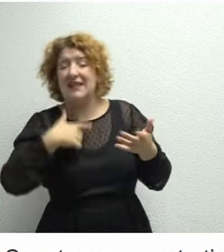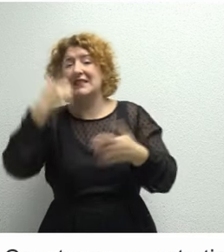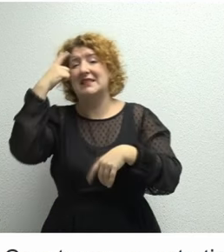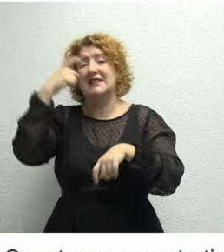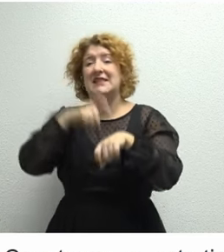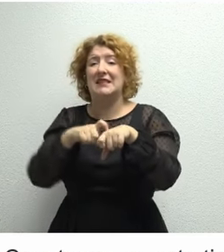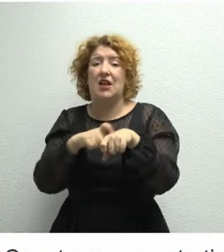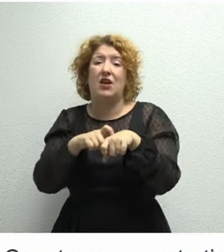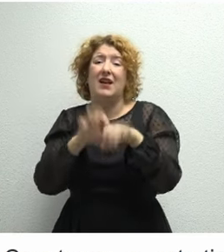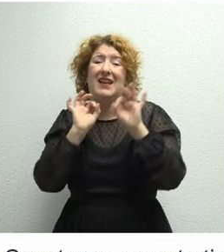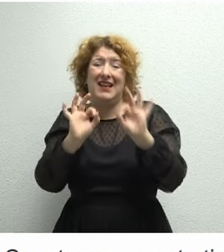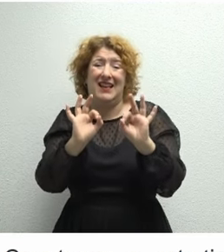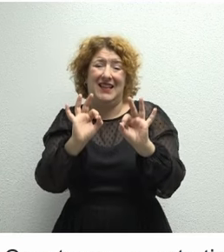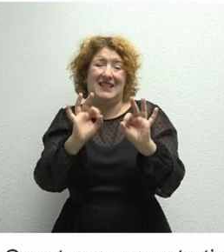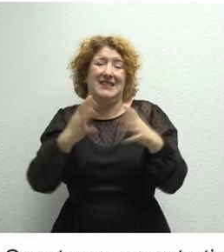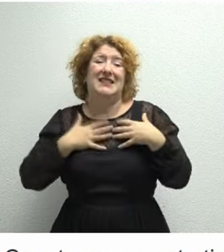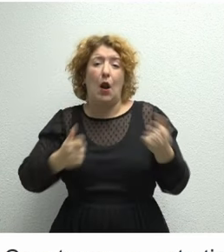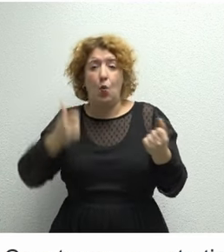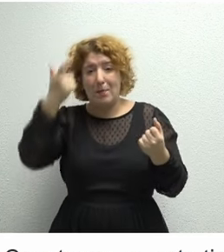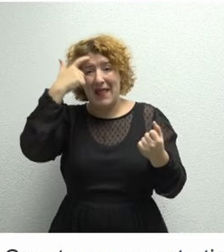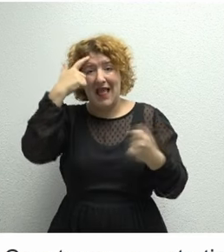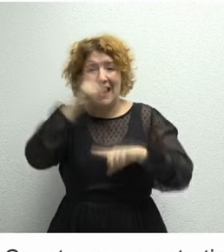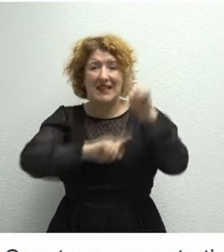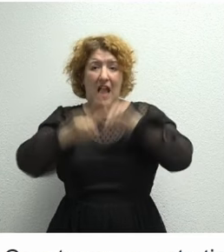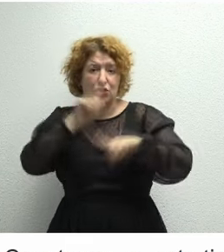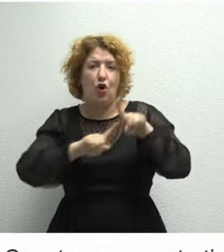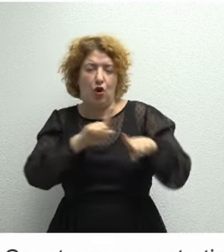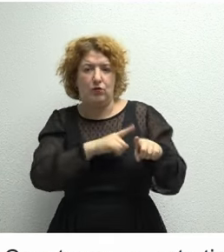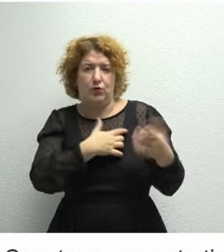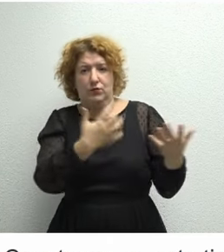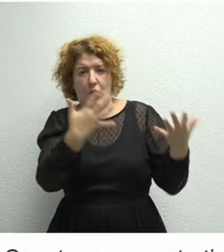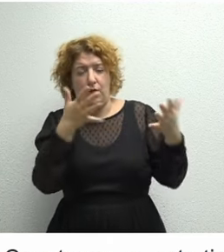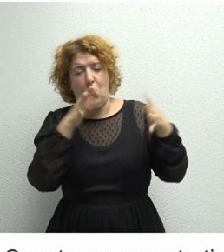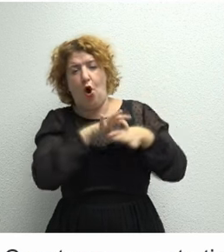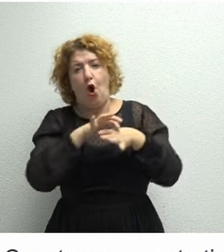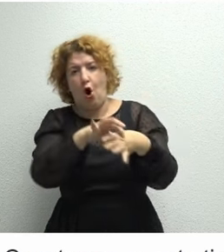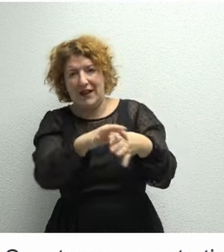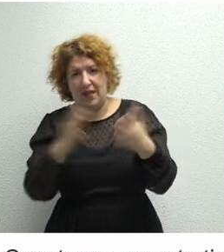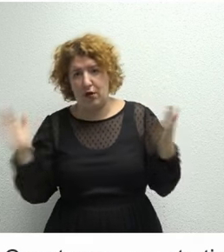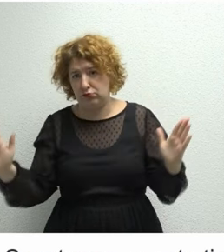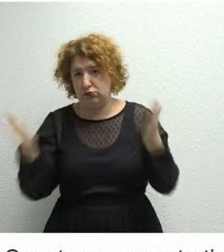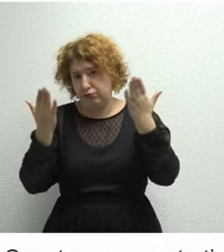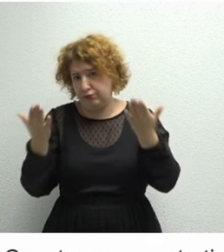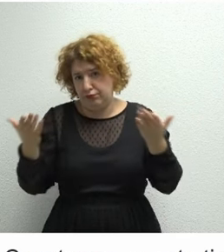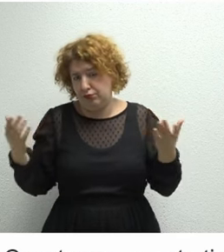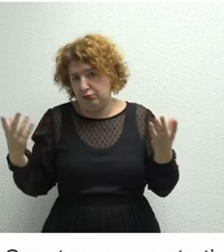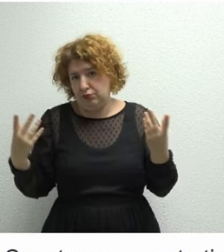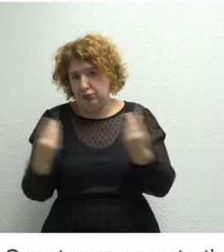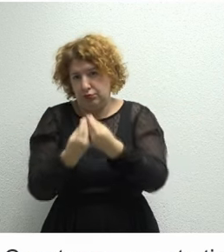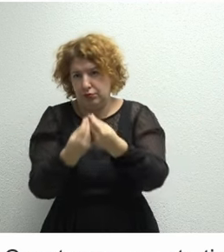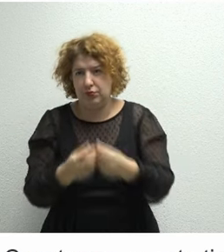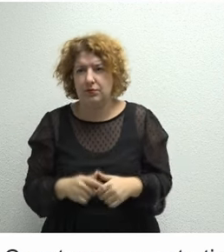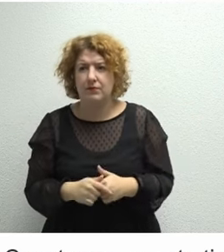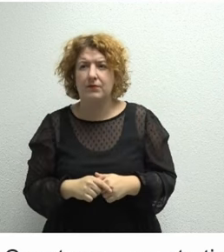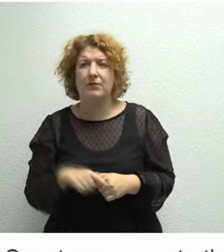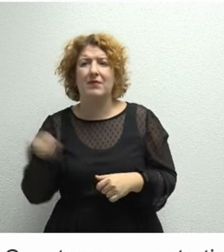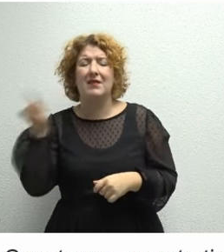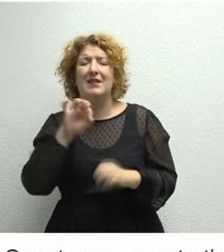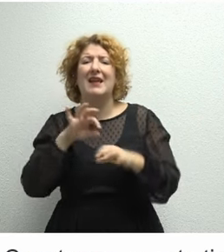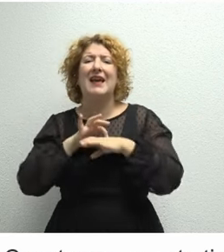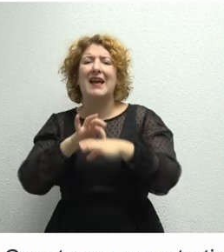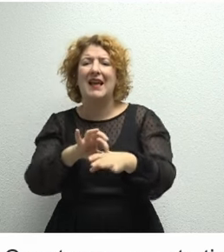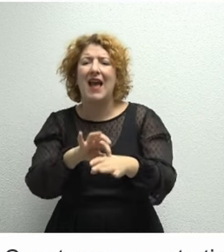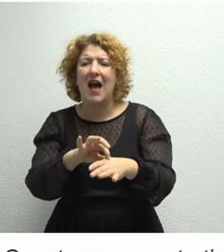orientación técnica especializada en trastorno mental hemos utilizado esta guía que que editó dcat y que después